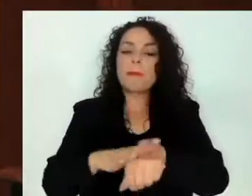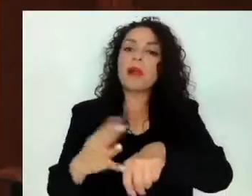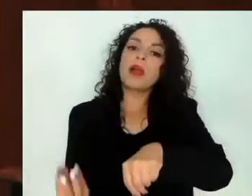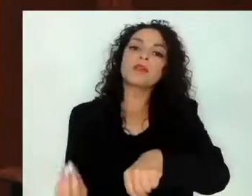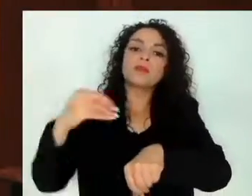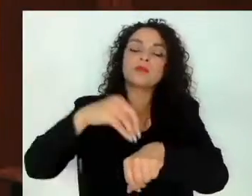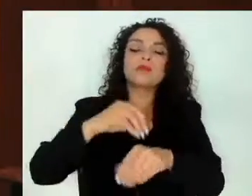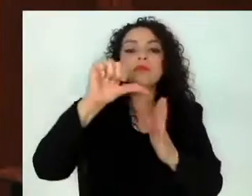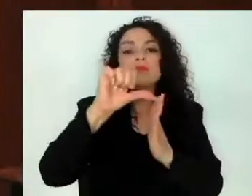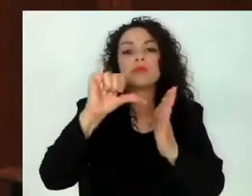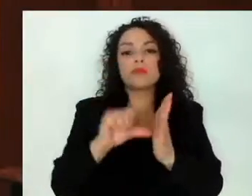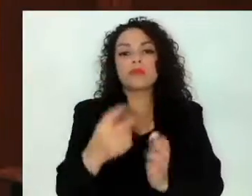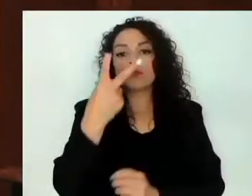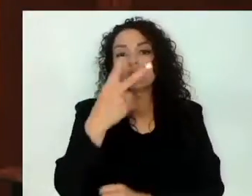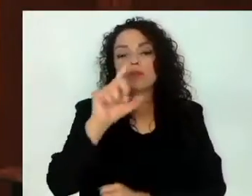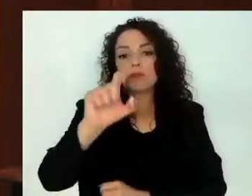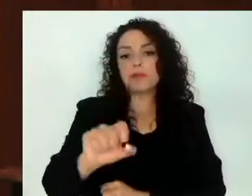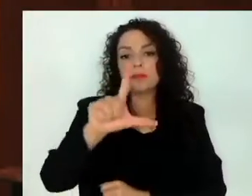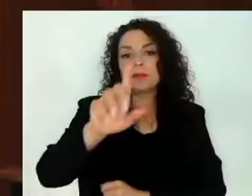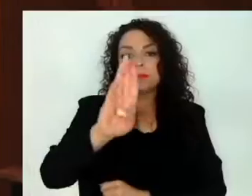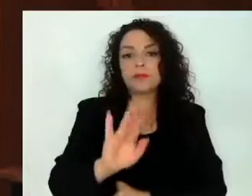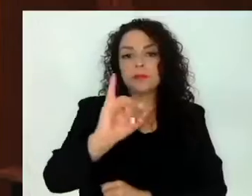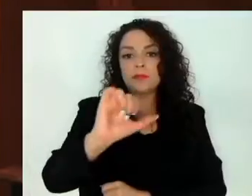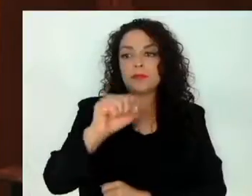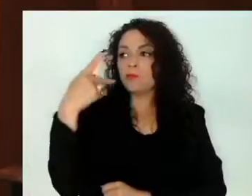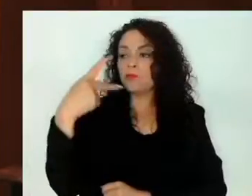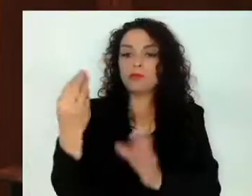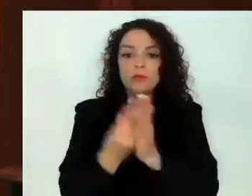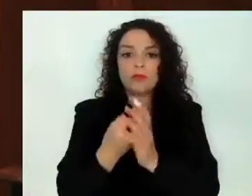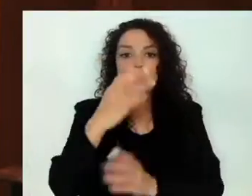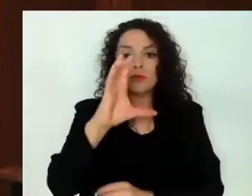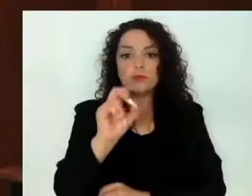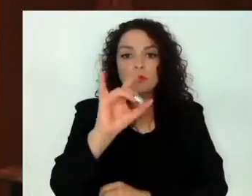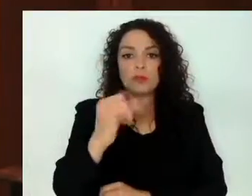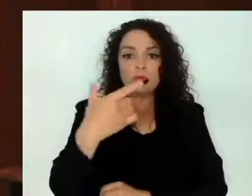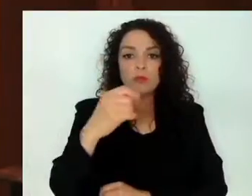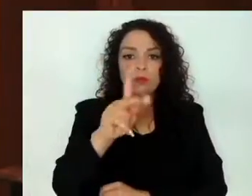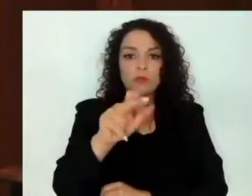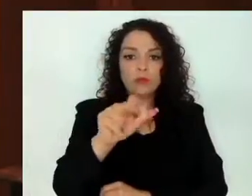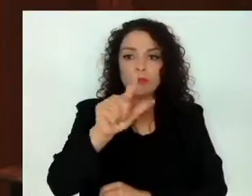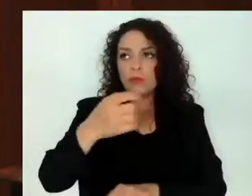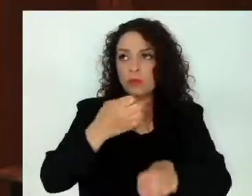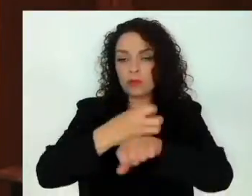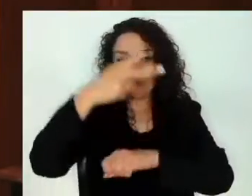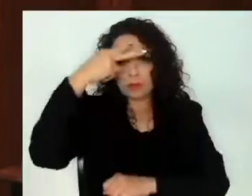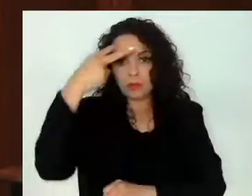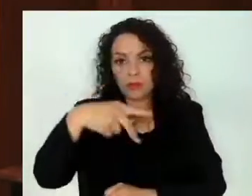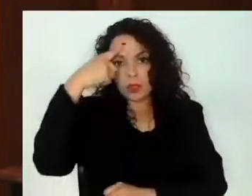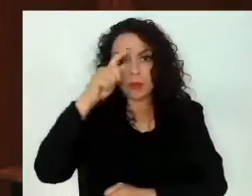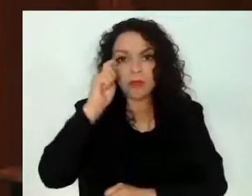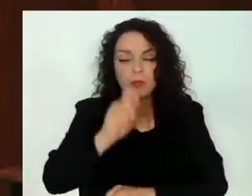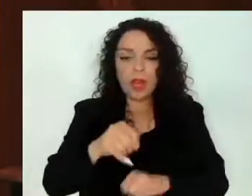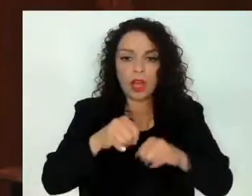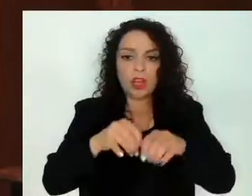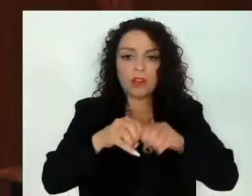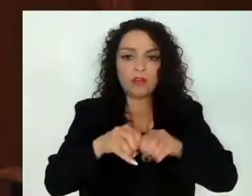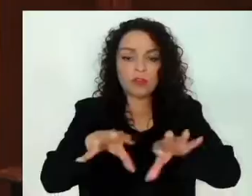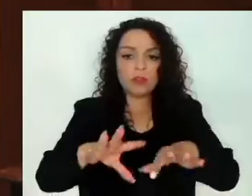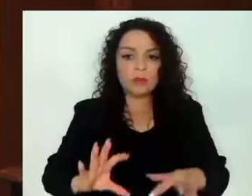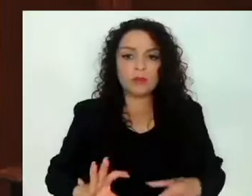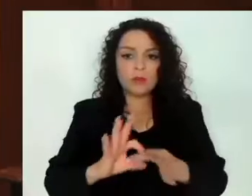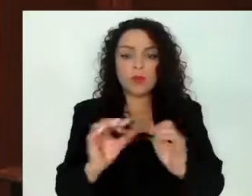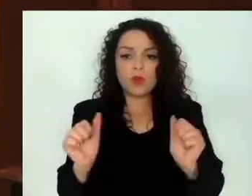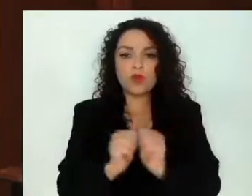artículo 227 bis al Código Penal del Estado de México en materia de difusión de información relacionada con